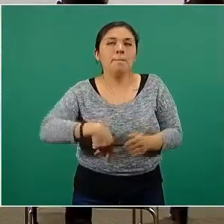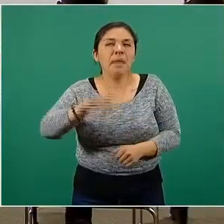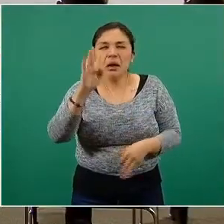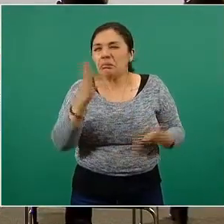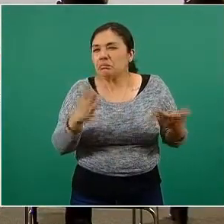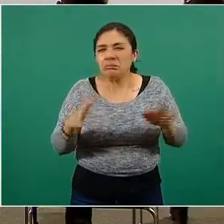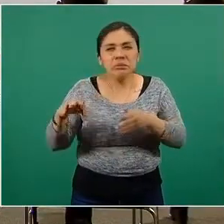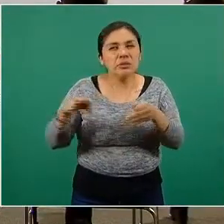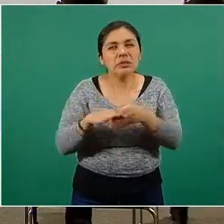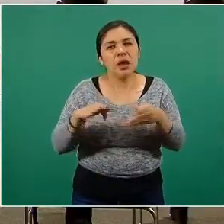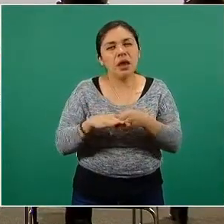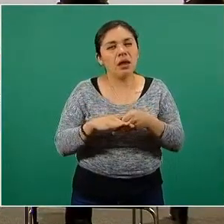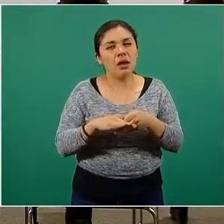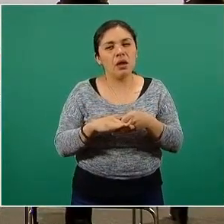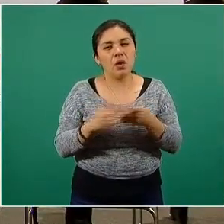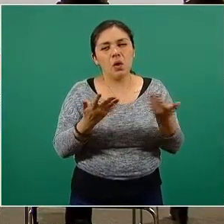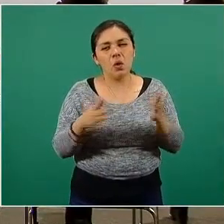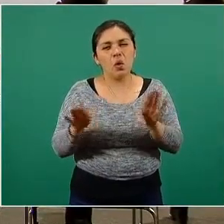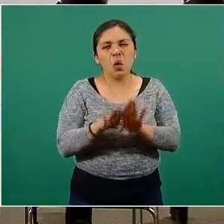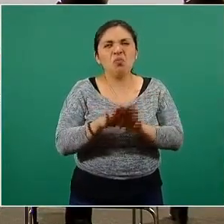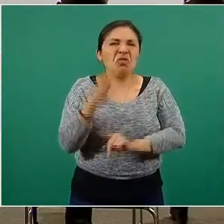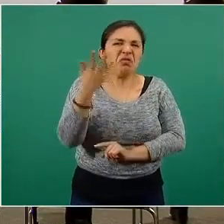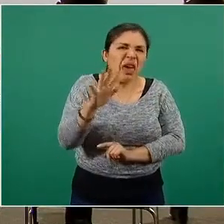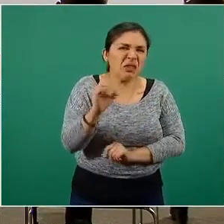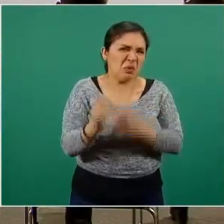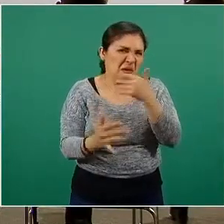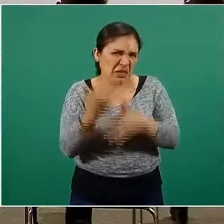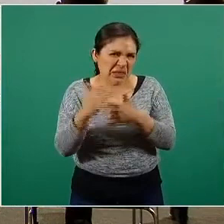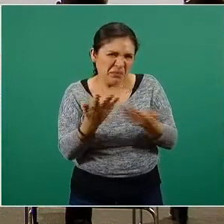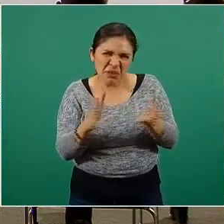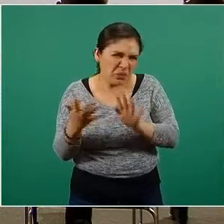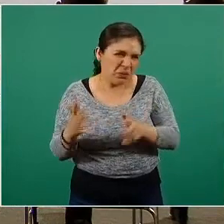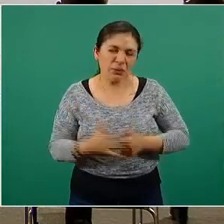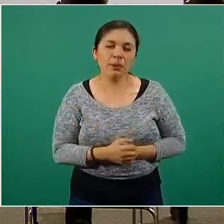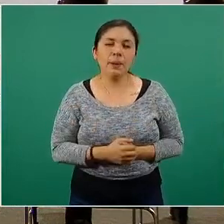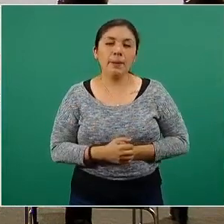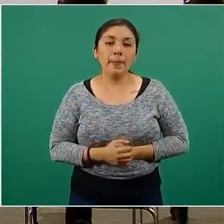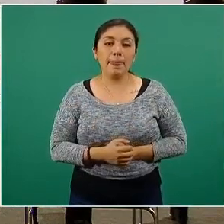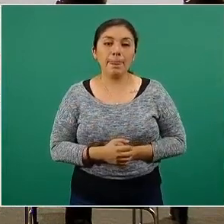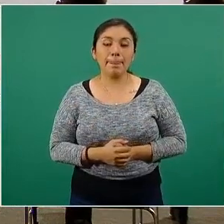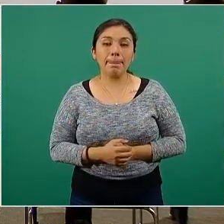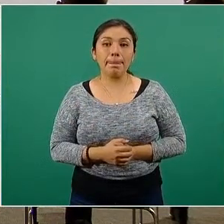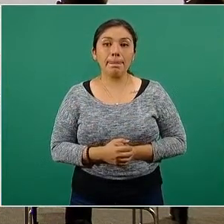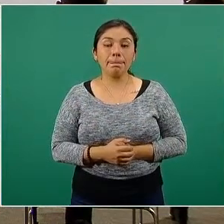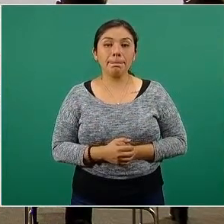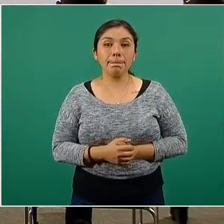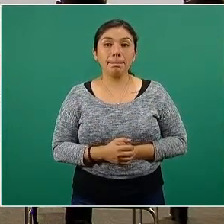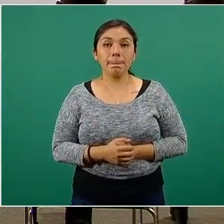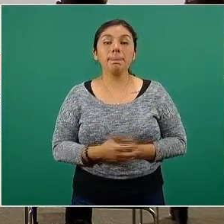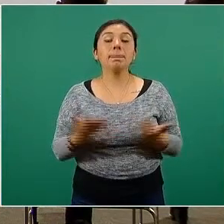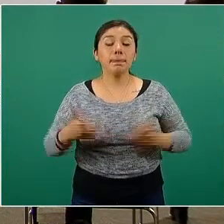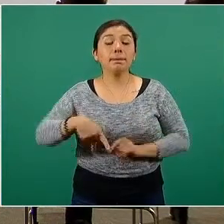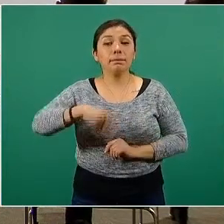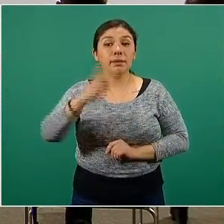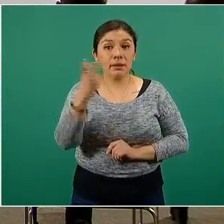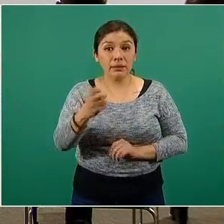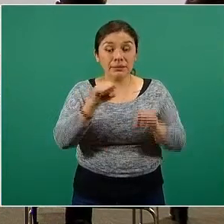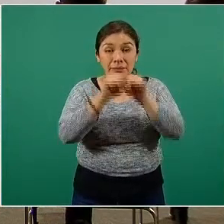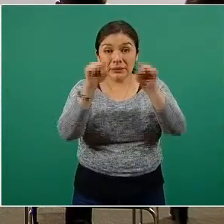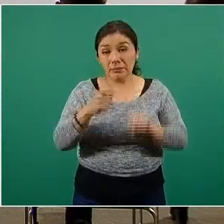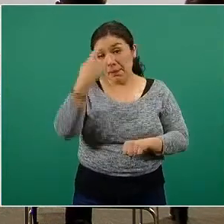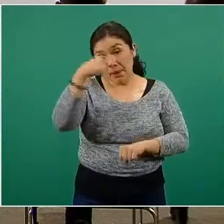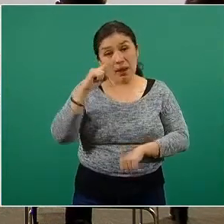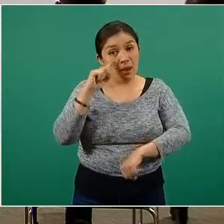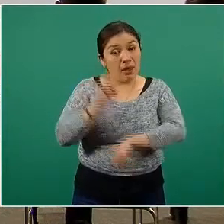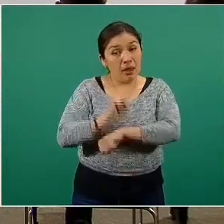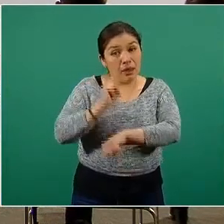ser quizá 10, quizá 15, si me da un momento. Pero como les comenté, el sistema de